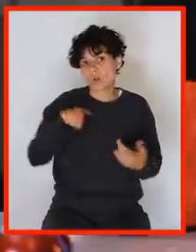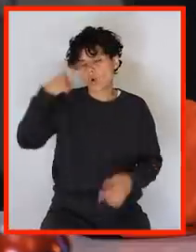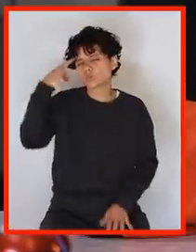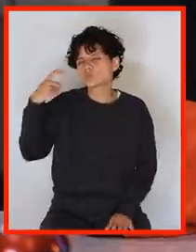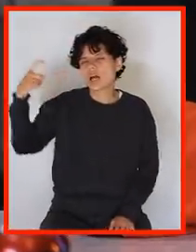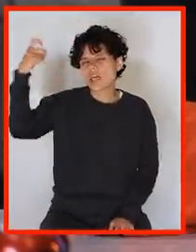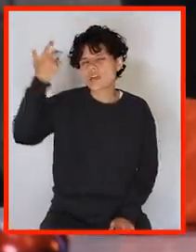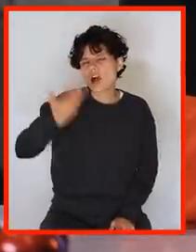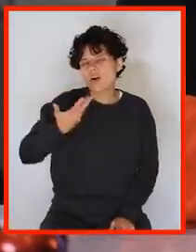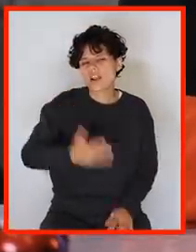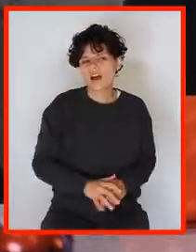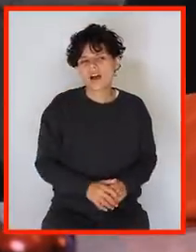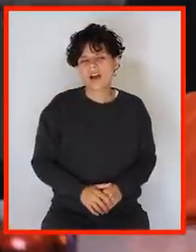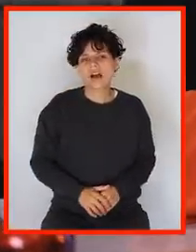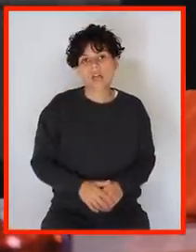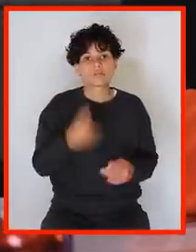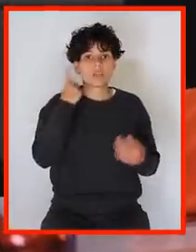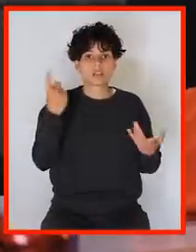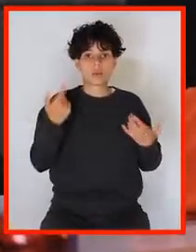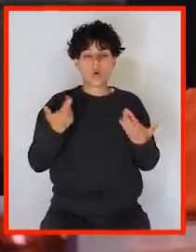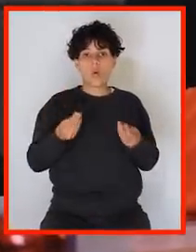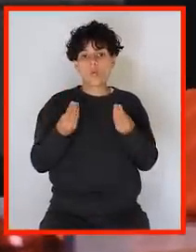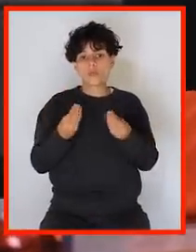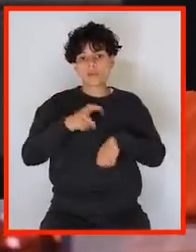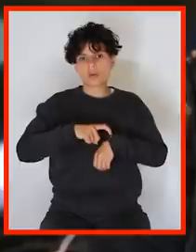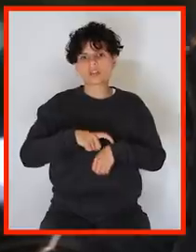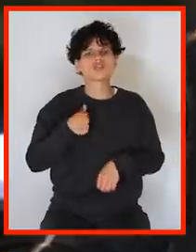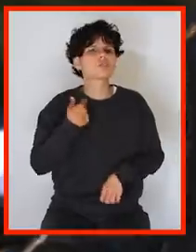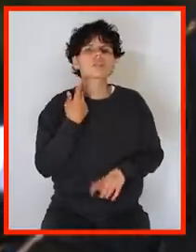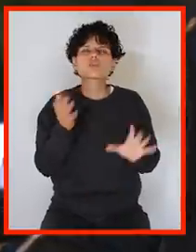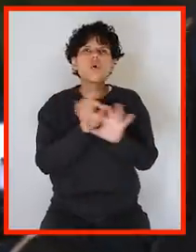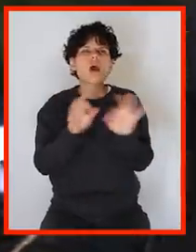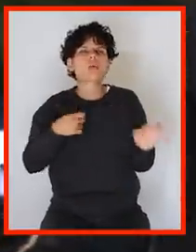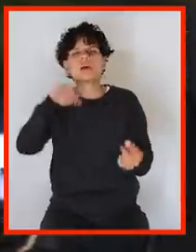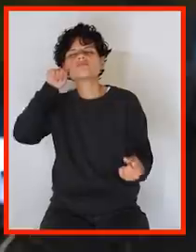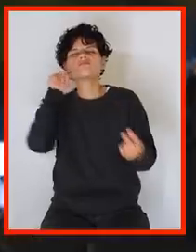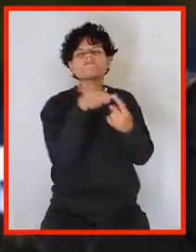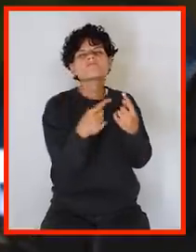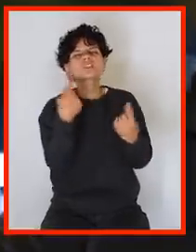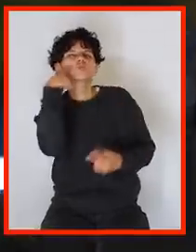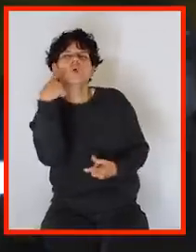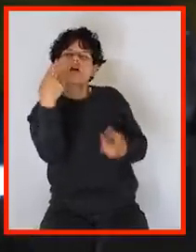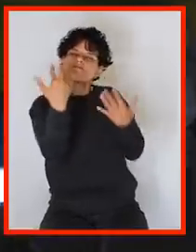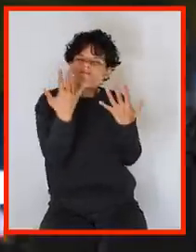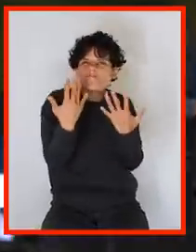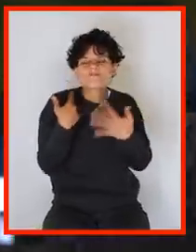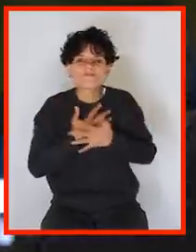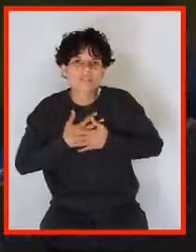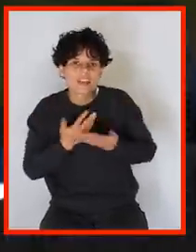Estáis como en un sueño igual, ¿no? Estáis como en no, un buen sí. Momento, todo. Yo nunca esperé nada. Nunca esperé